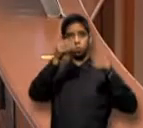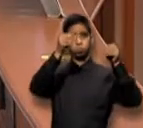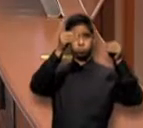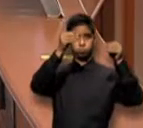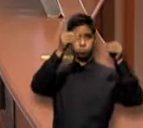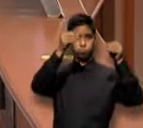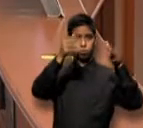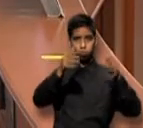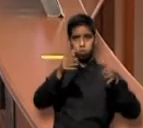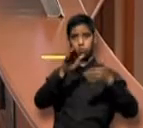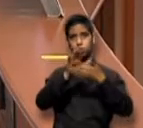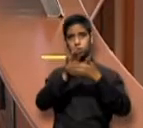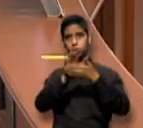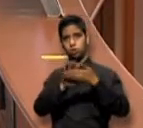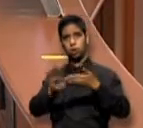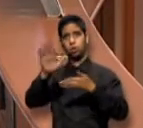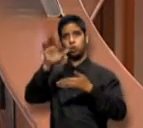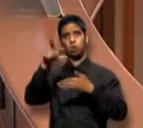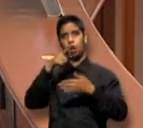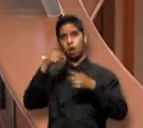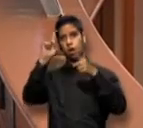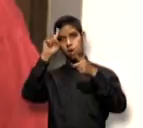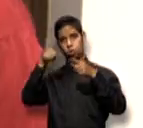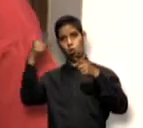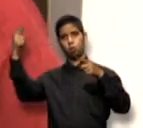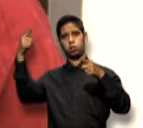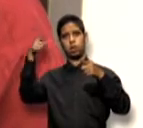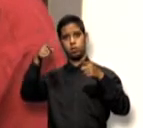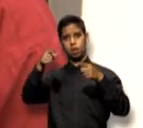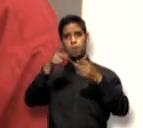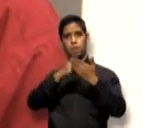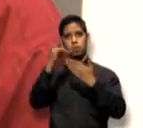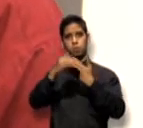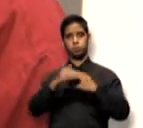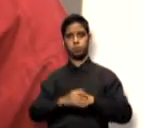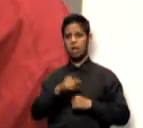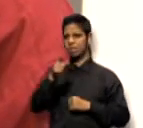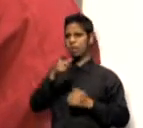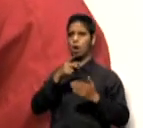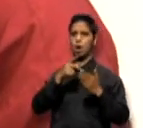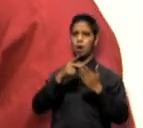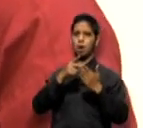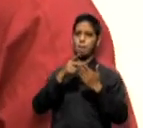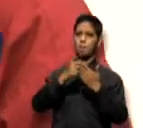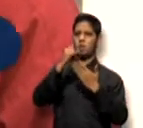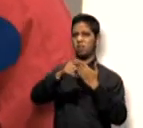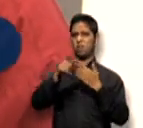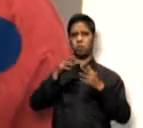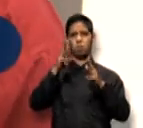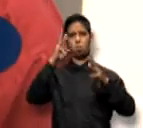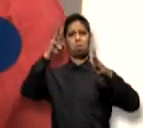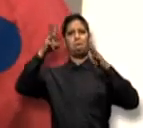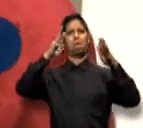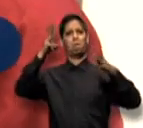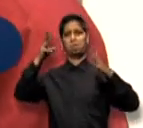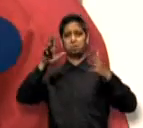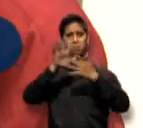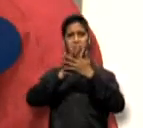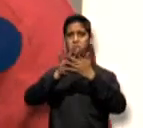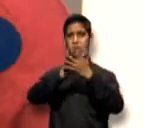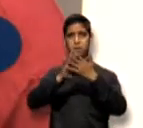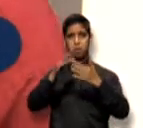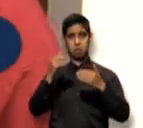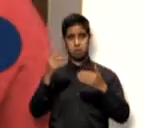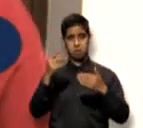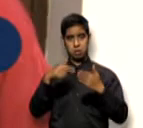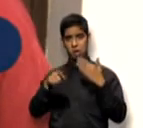puntualizó su oposición al proyecto 1089. Es un proyecto disparatado, que violenta derechos constitucionales y que va en contra de leyes